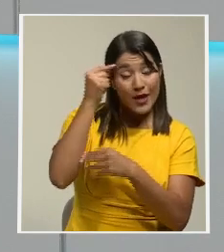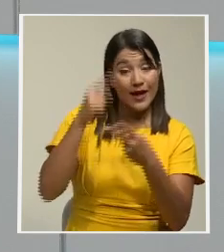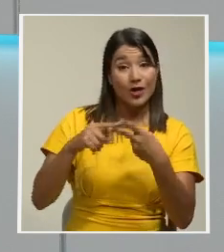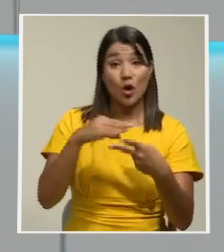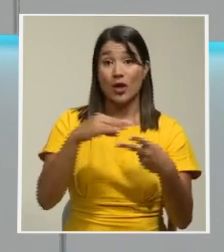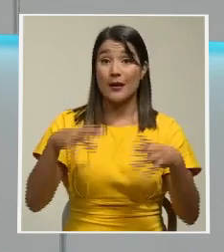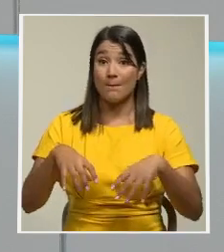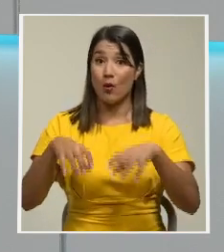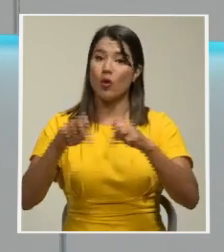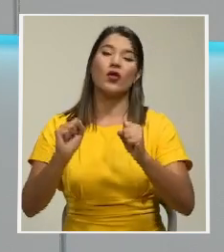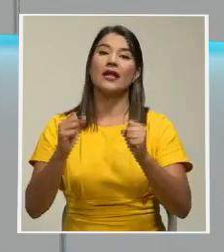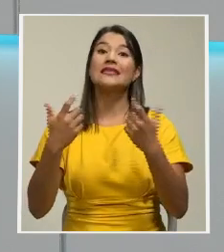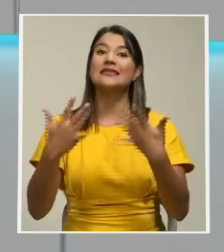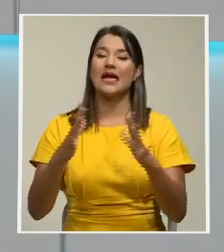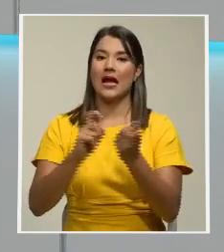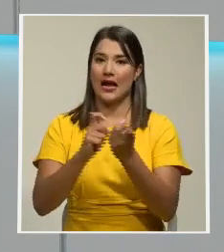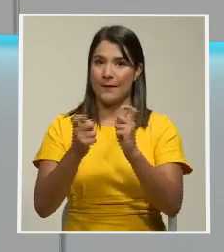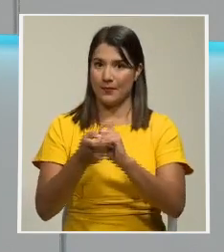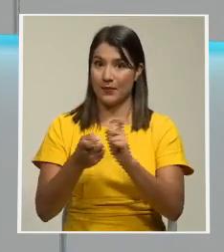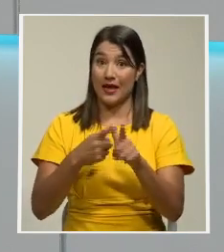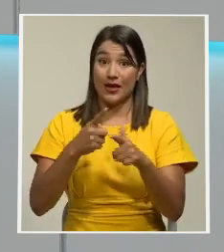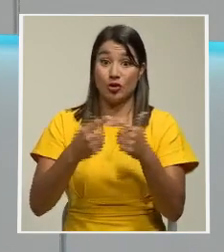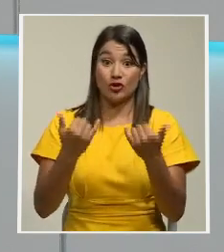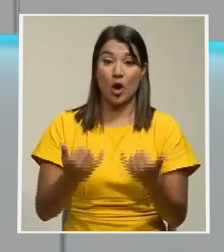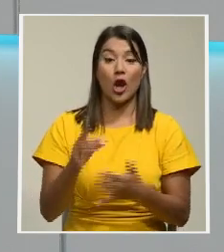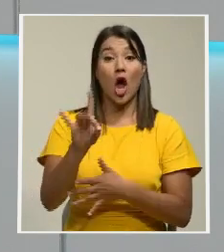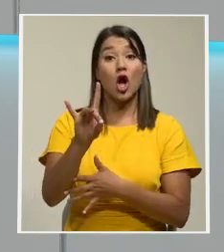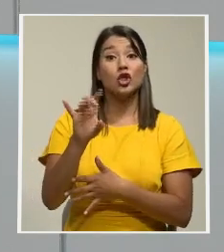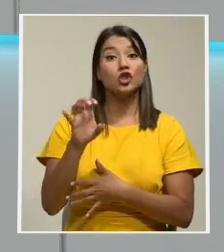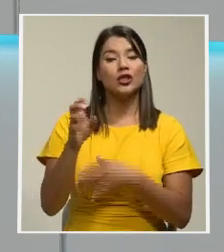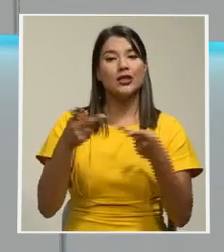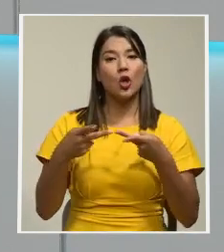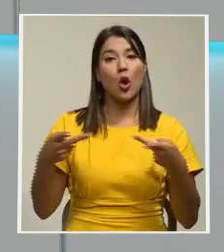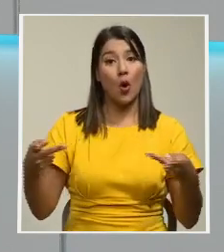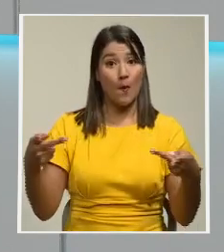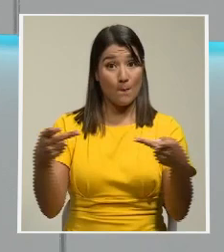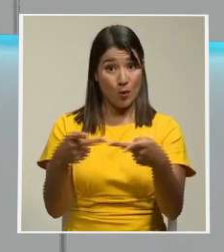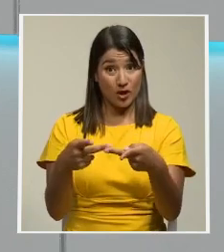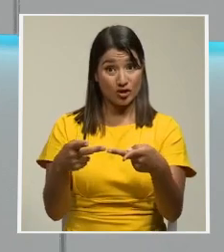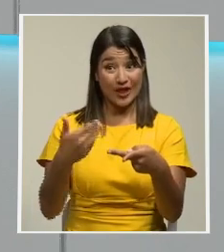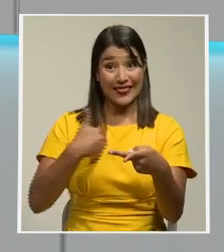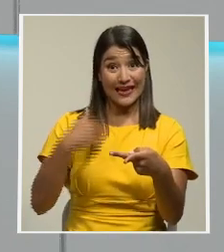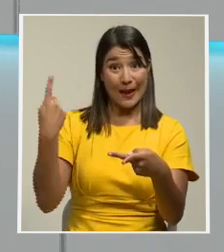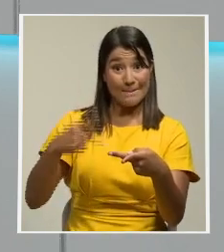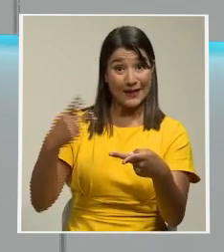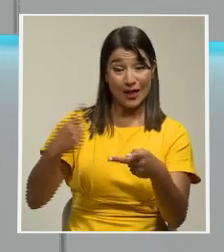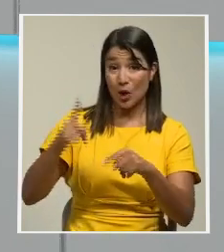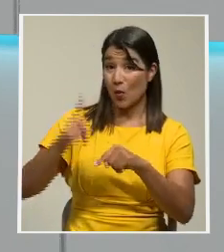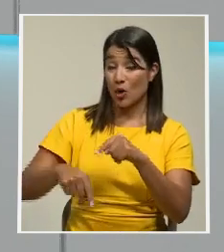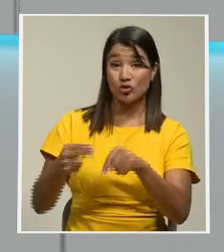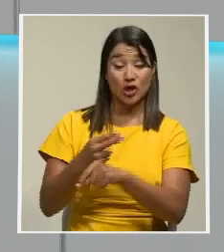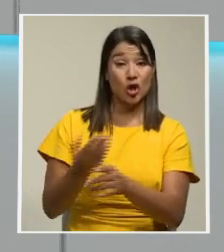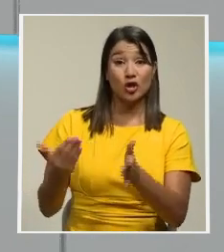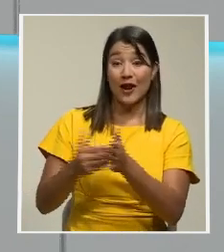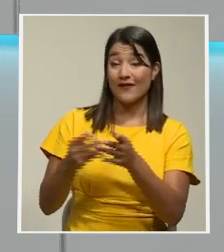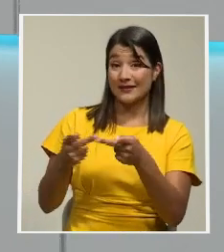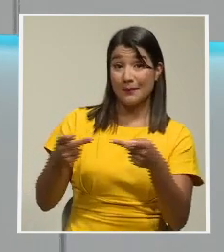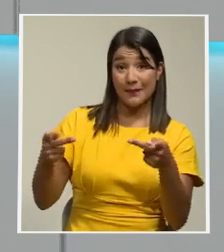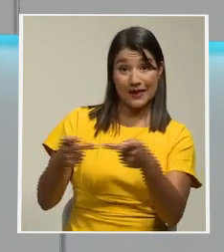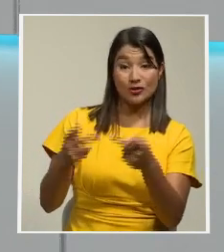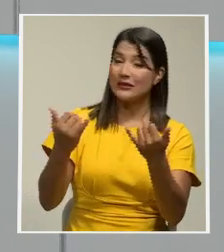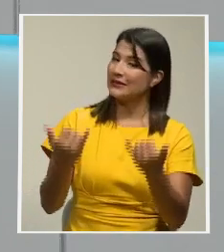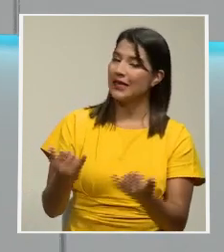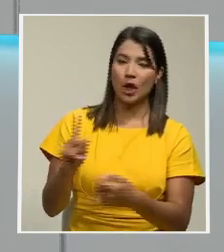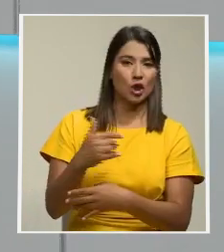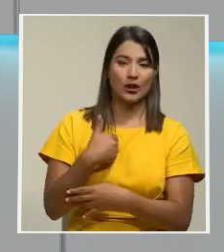en el Congreso. Con esto, más de 800 puestos laborales que estaban en peligro en el Ministerio de Educación Pública ya no estarían en